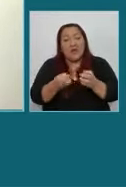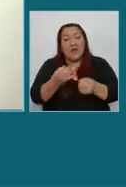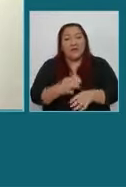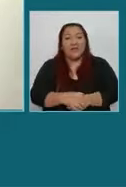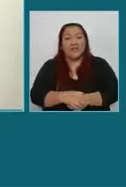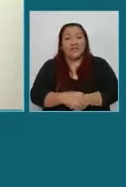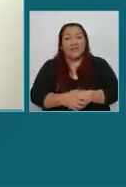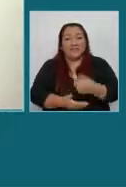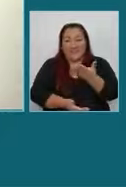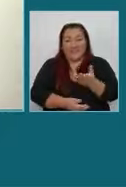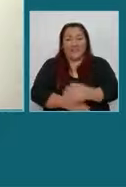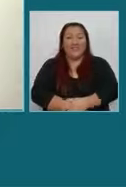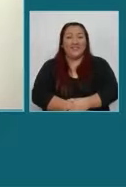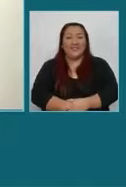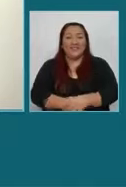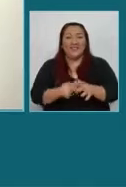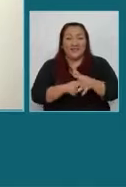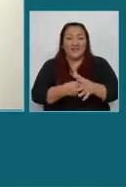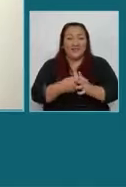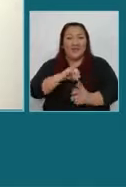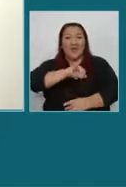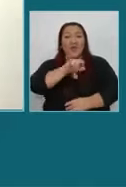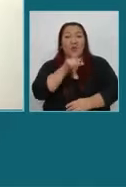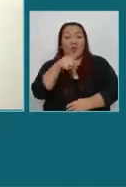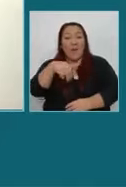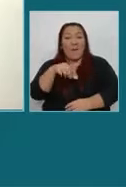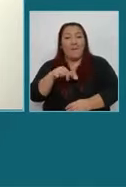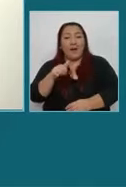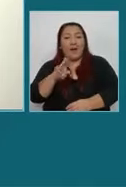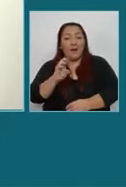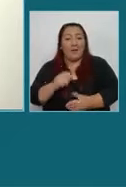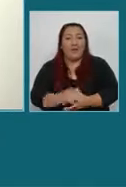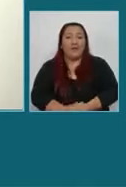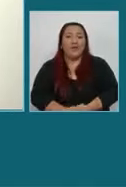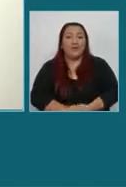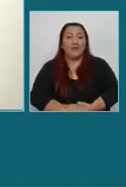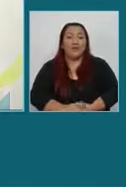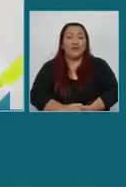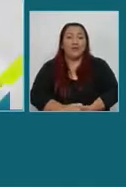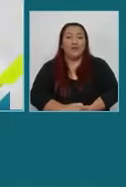Bueno, empecemos contigo, Juan Pablo, por favor.